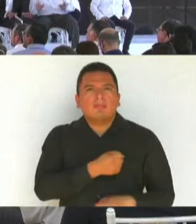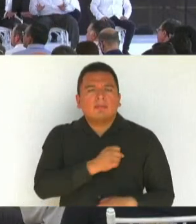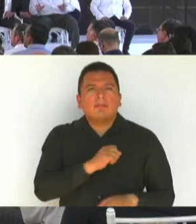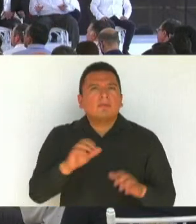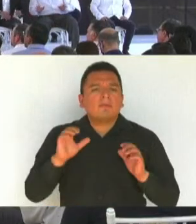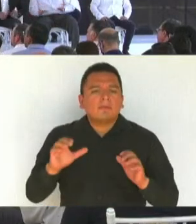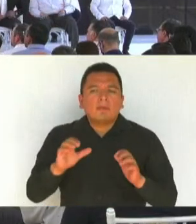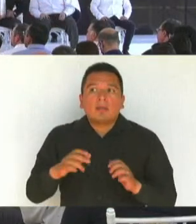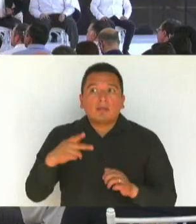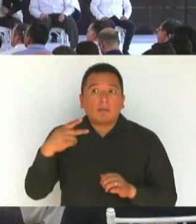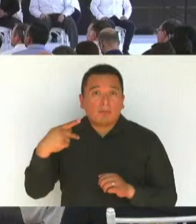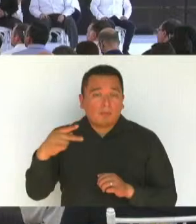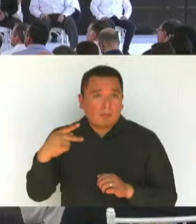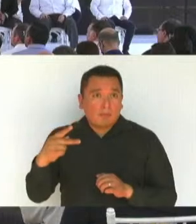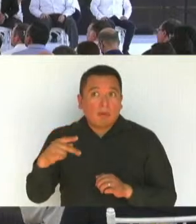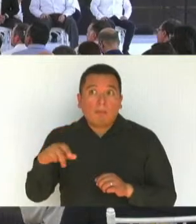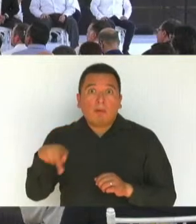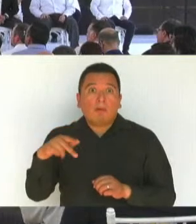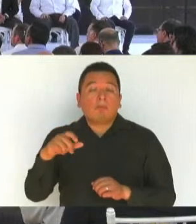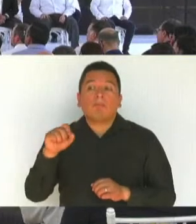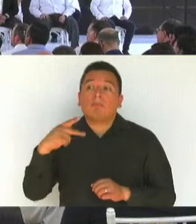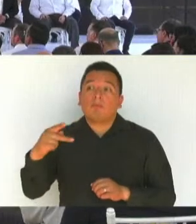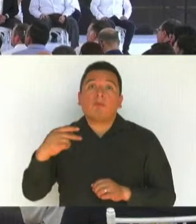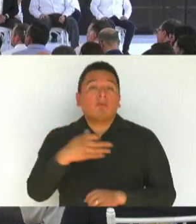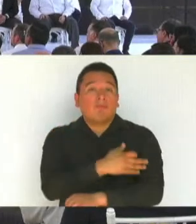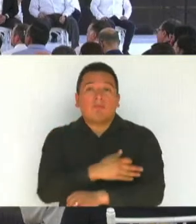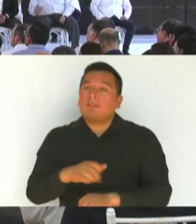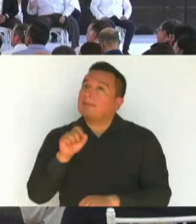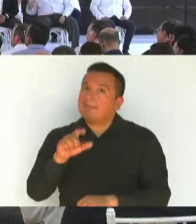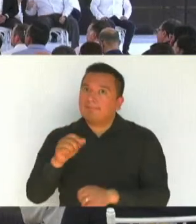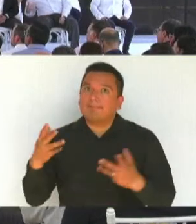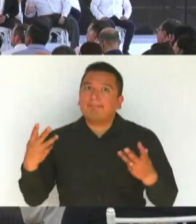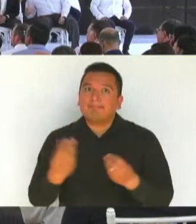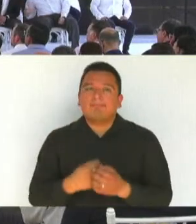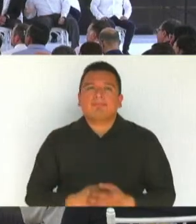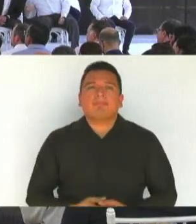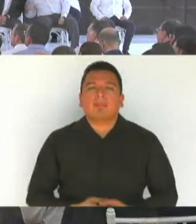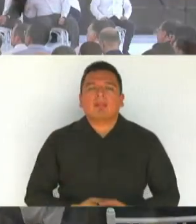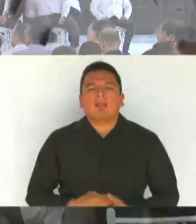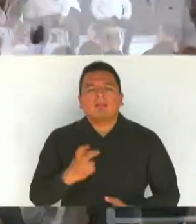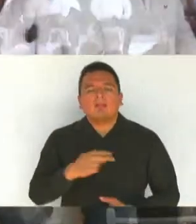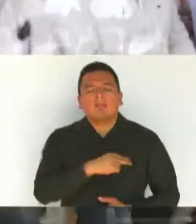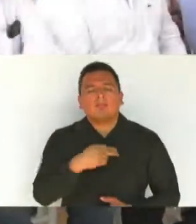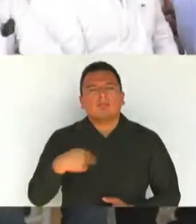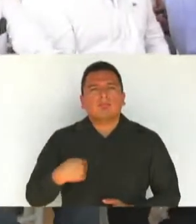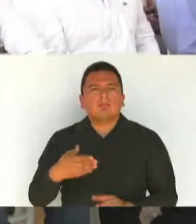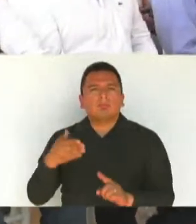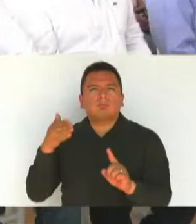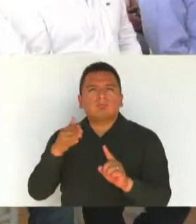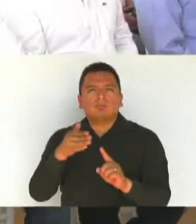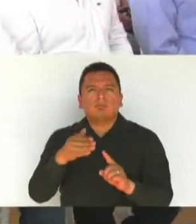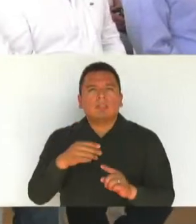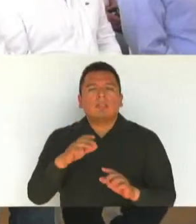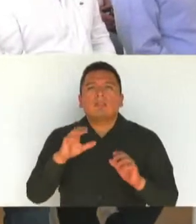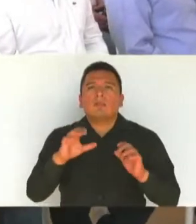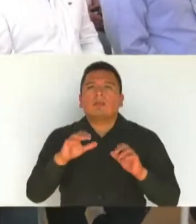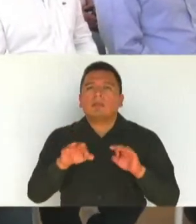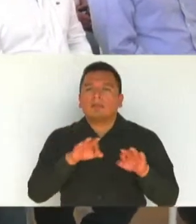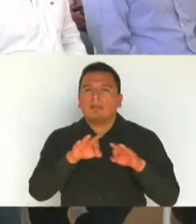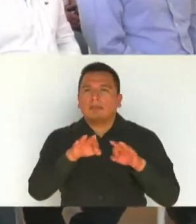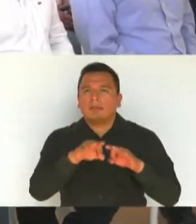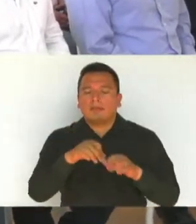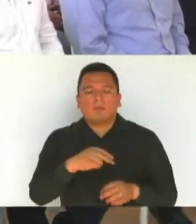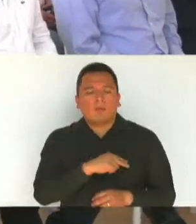ELSA postula que la forma en que desarrollamos nuestro trabajo, el espacio donde laboramos, las relaciones